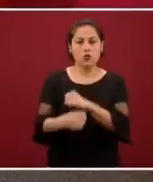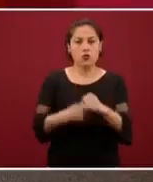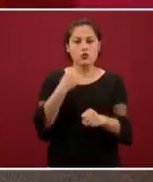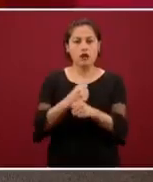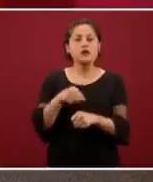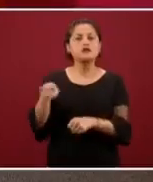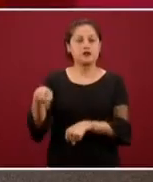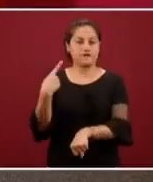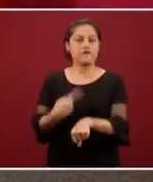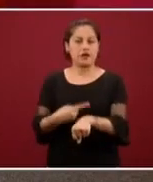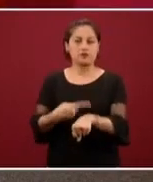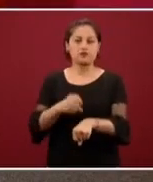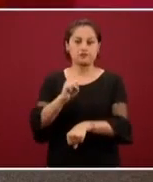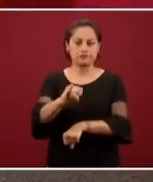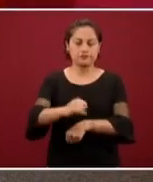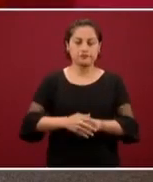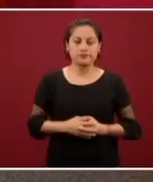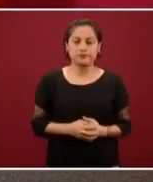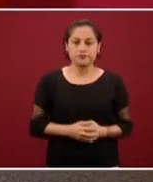de un año.